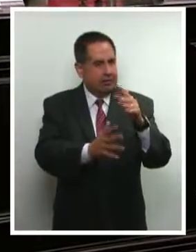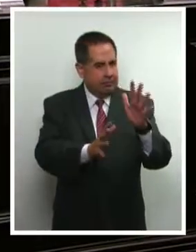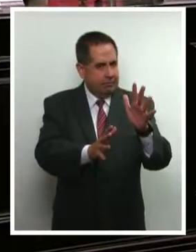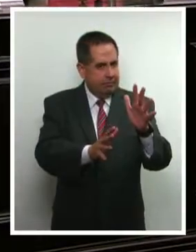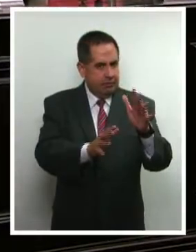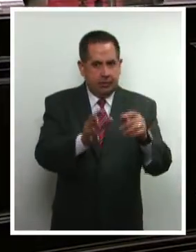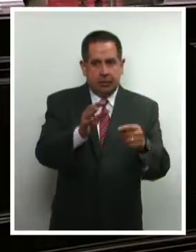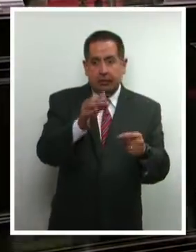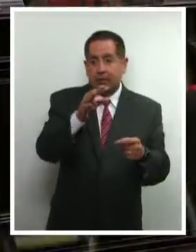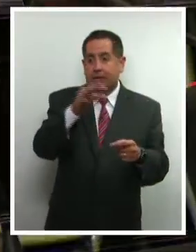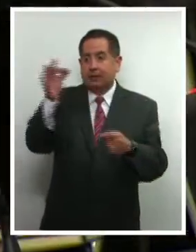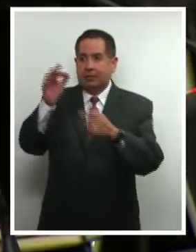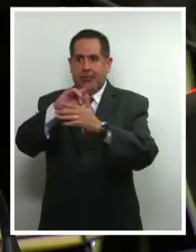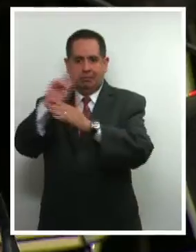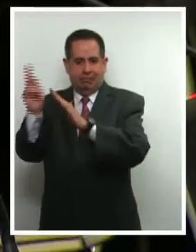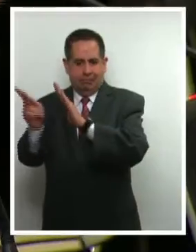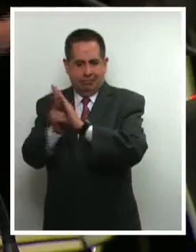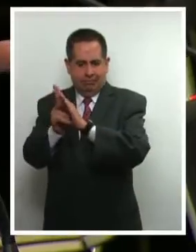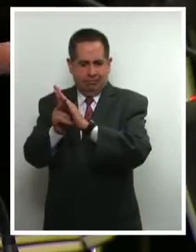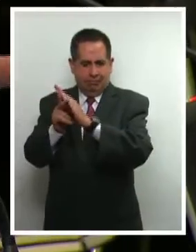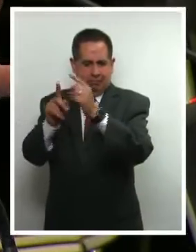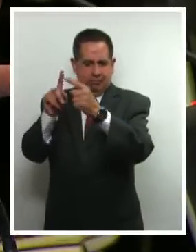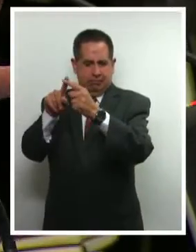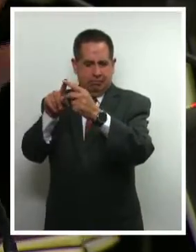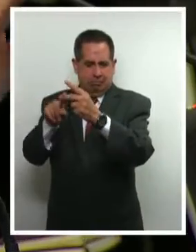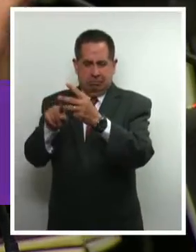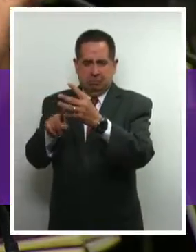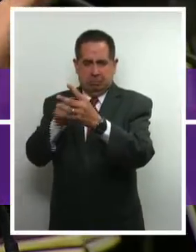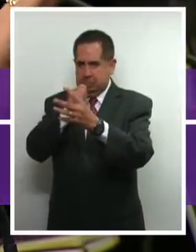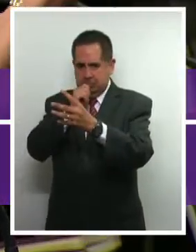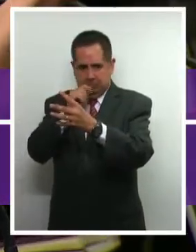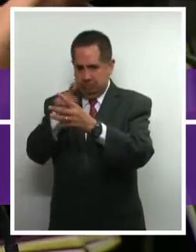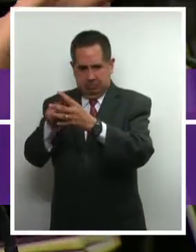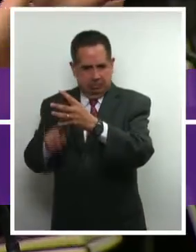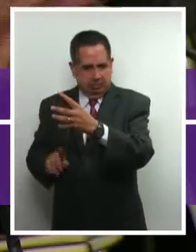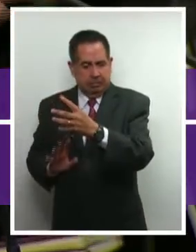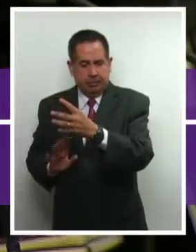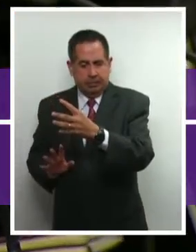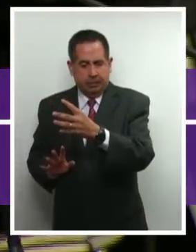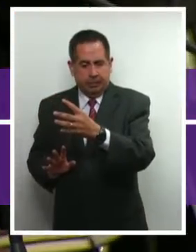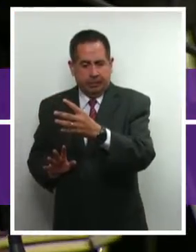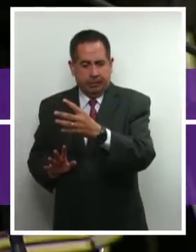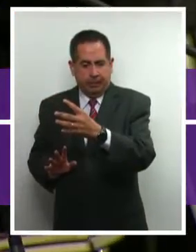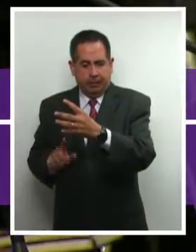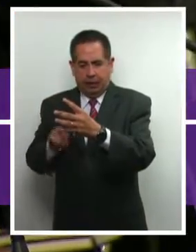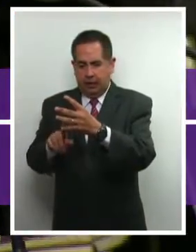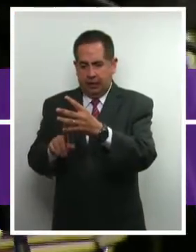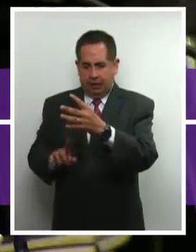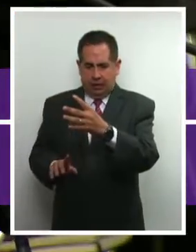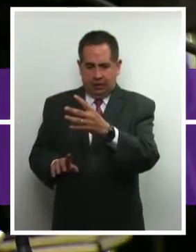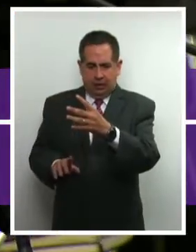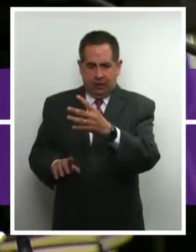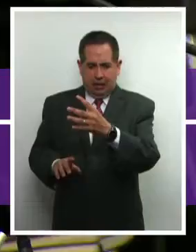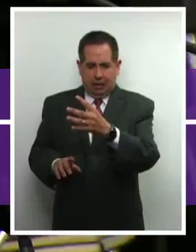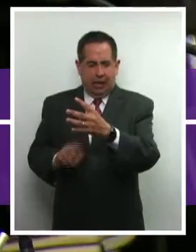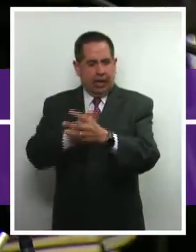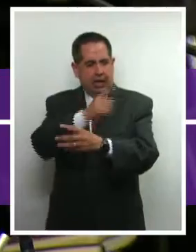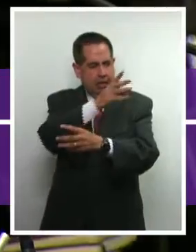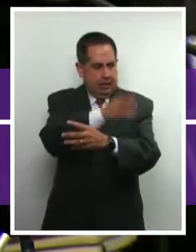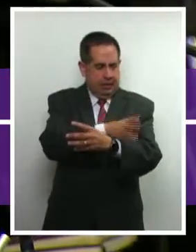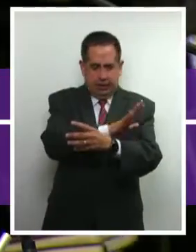menos las fracciones reservadas, y esas ya están aprobadas todas en lo